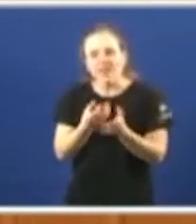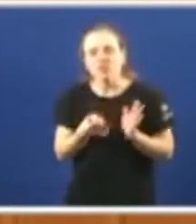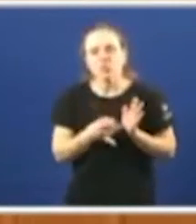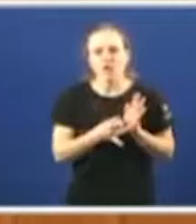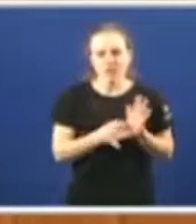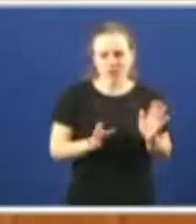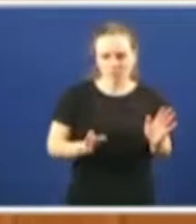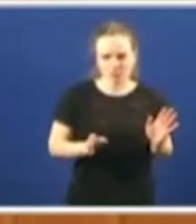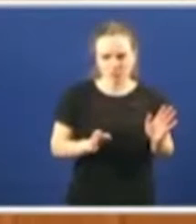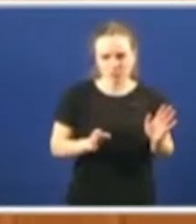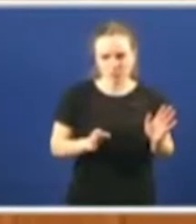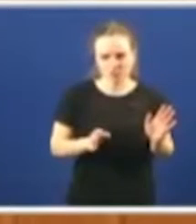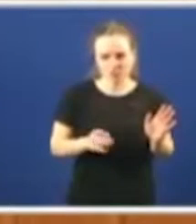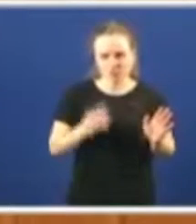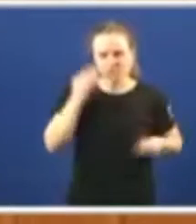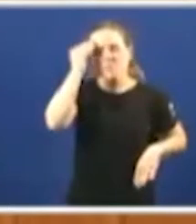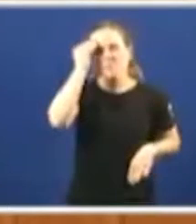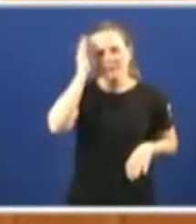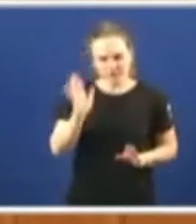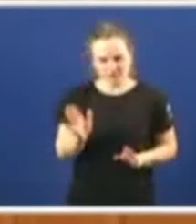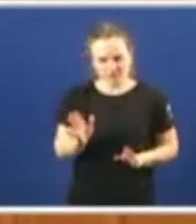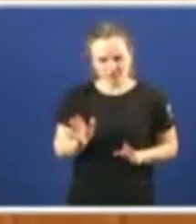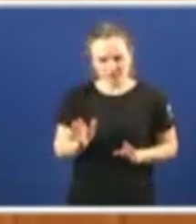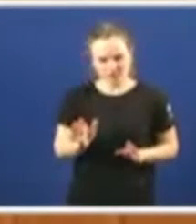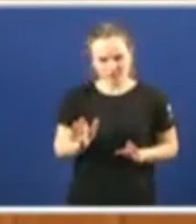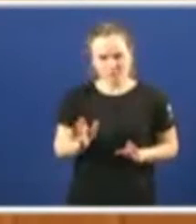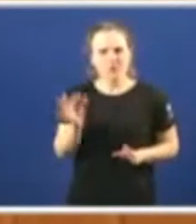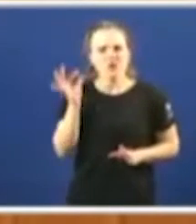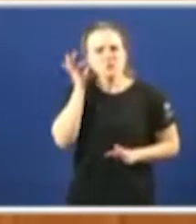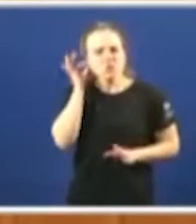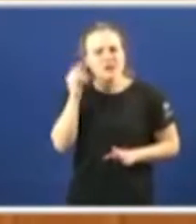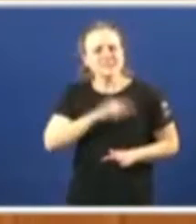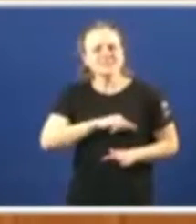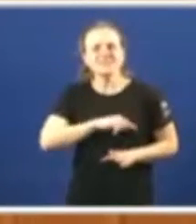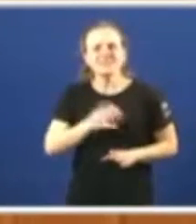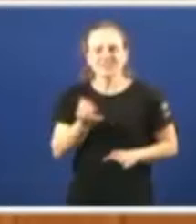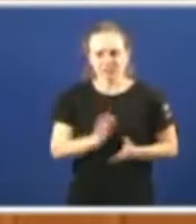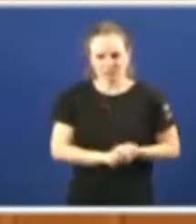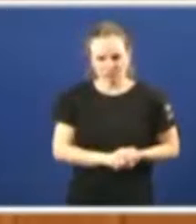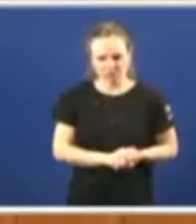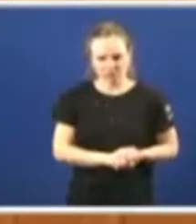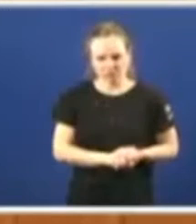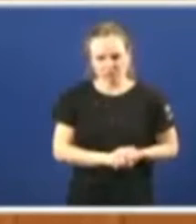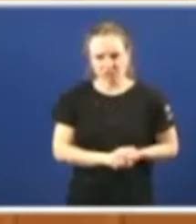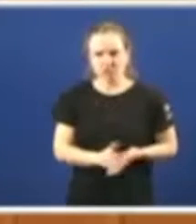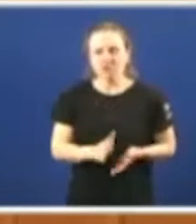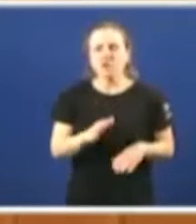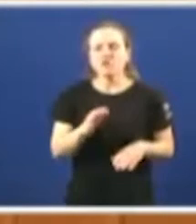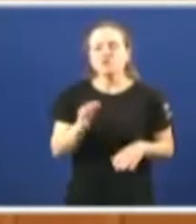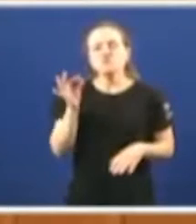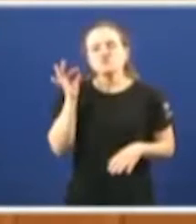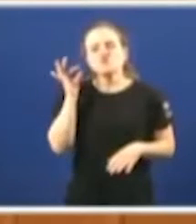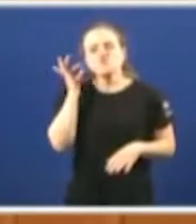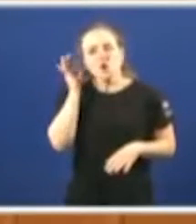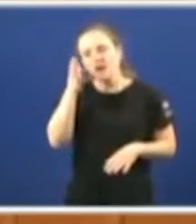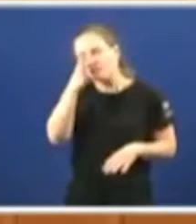cualitativa. Temos que empezar a preguntarnos que pasan, que sinten as mulleres tras sufrir agresións sexuais, cales son os motivos de que as mulleres se decidan